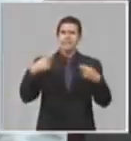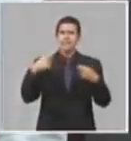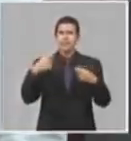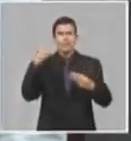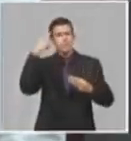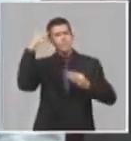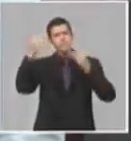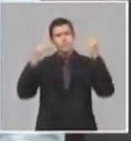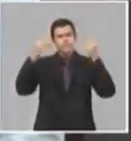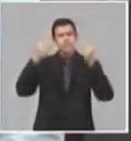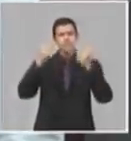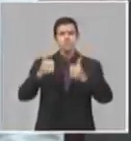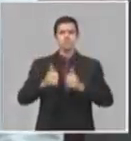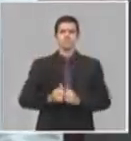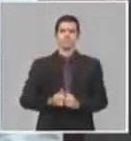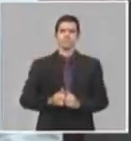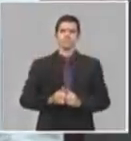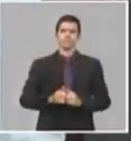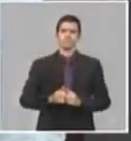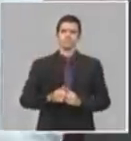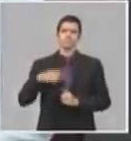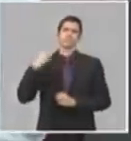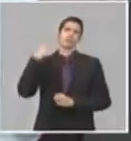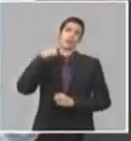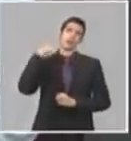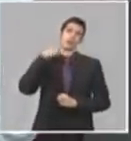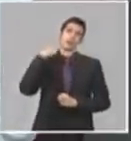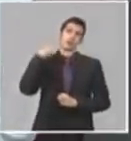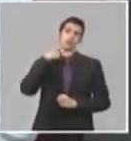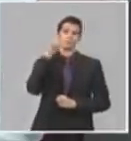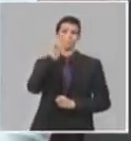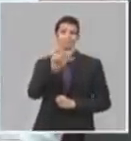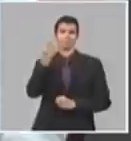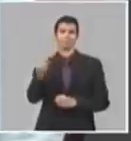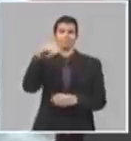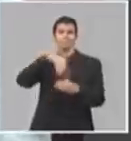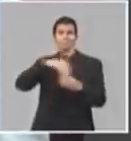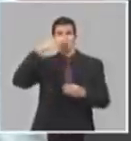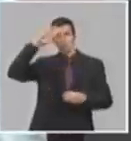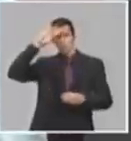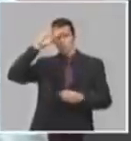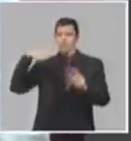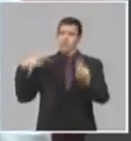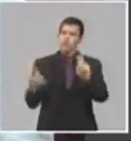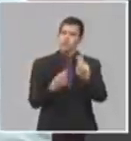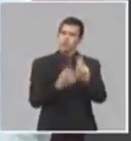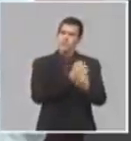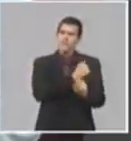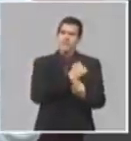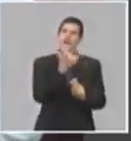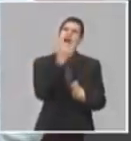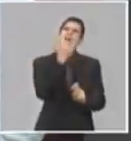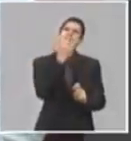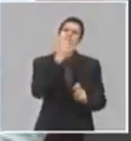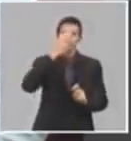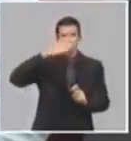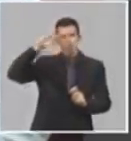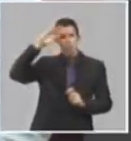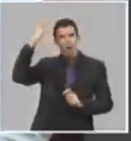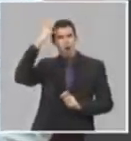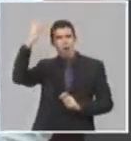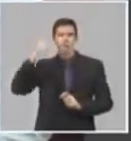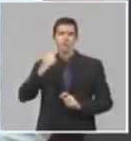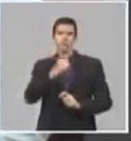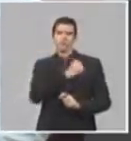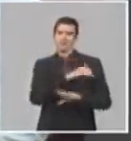es denostar al Estado revolucionario y al sistema político, mediatizar siempre en negativo y mostrar un